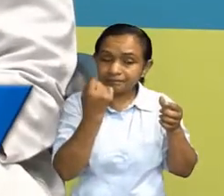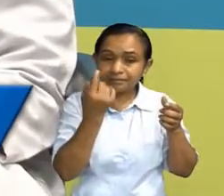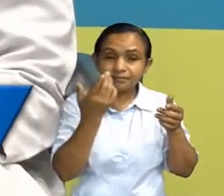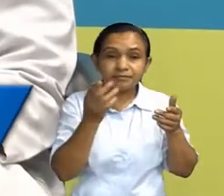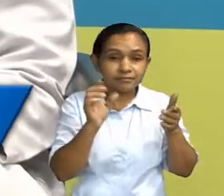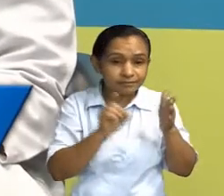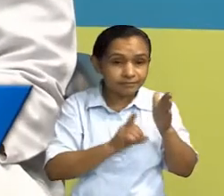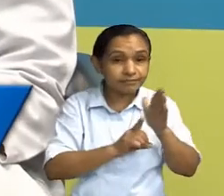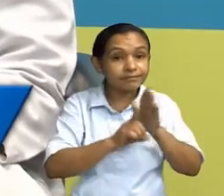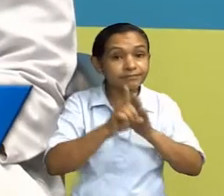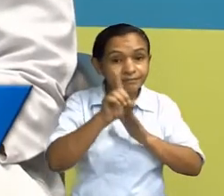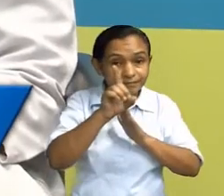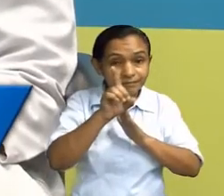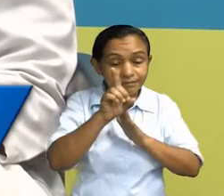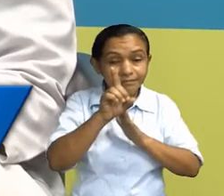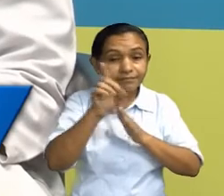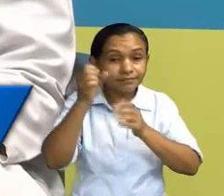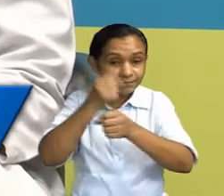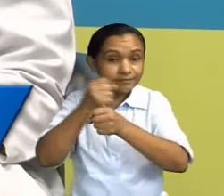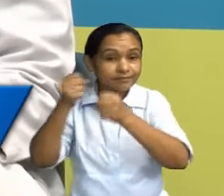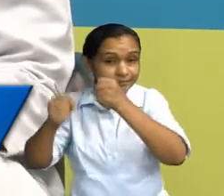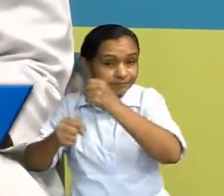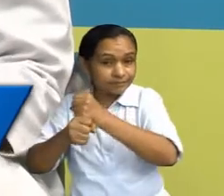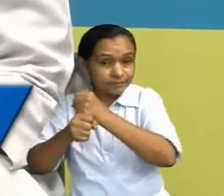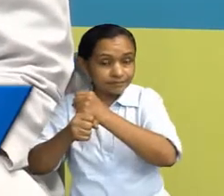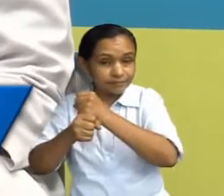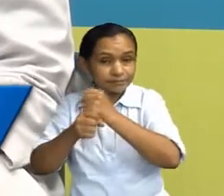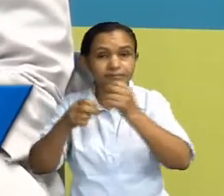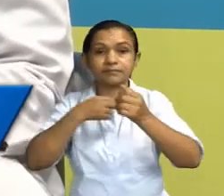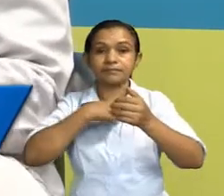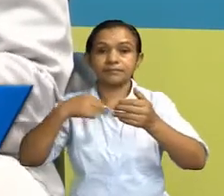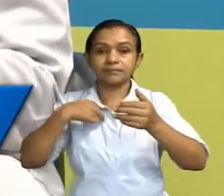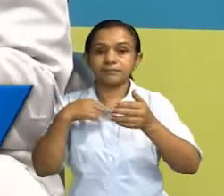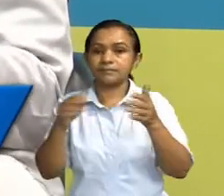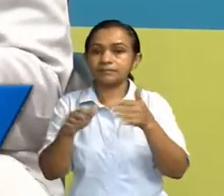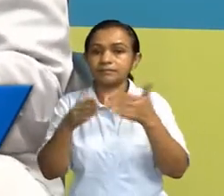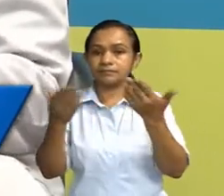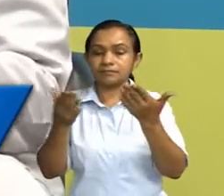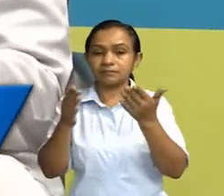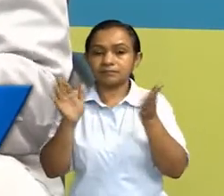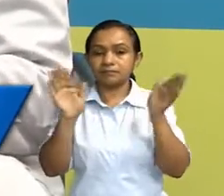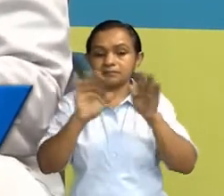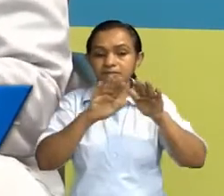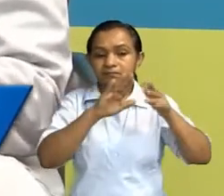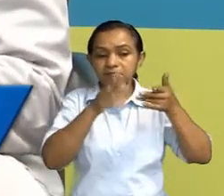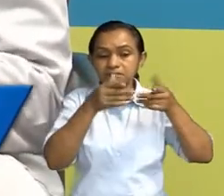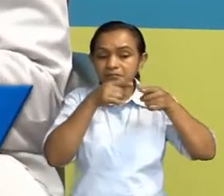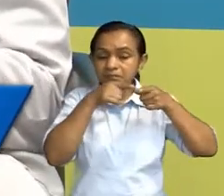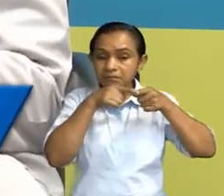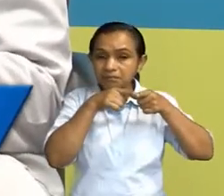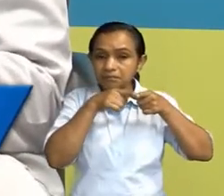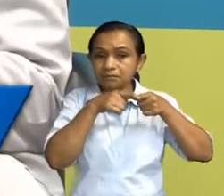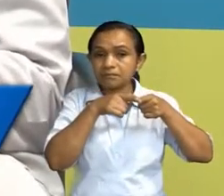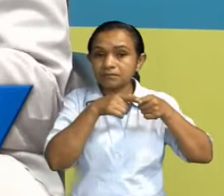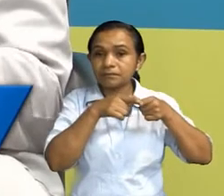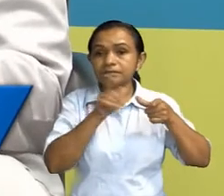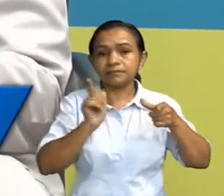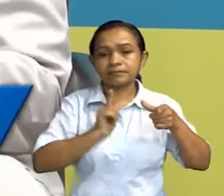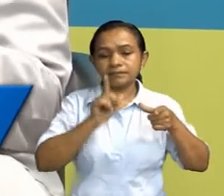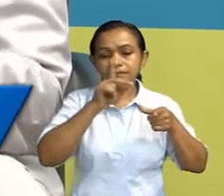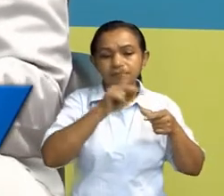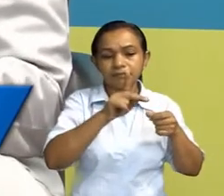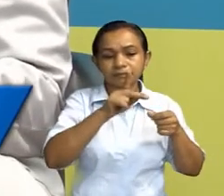de su desarrollo sexual. Eso hace que la mucosa de la vagina tenga un